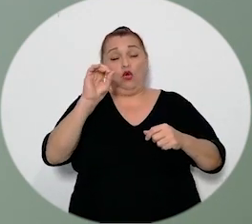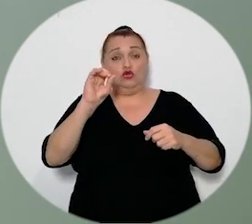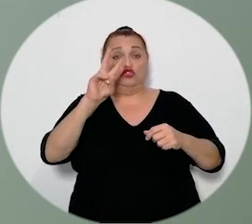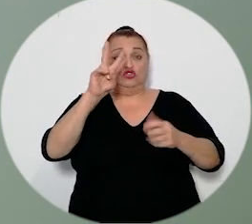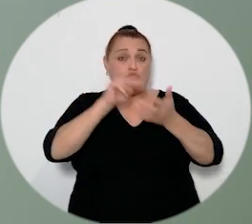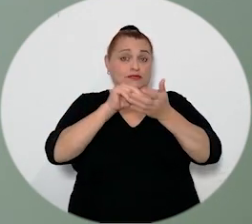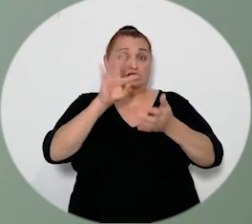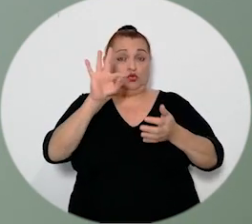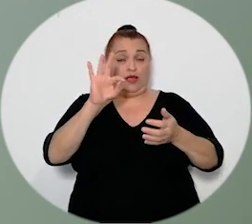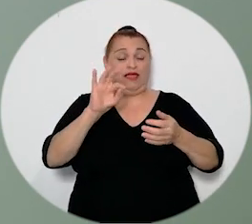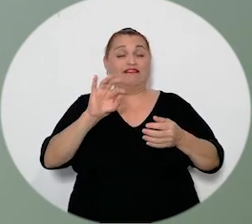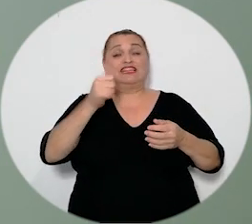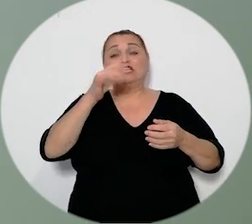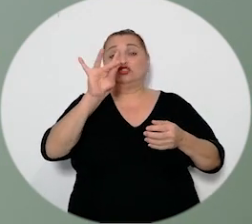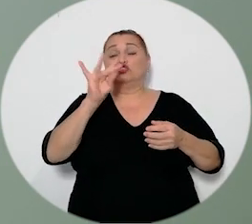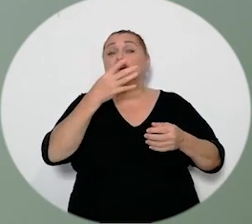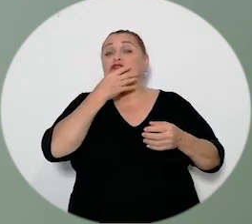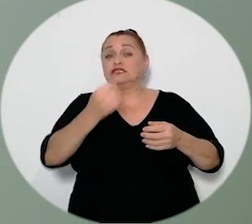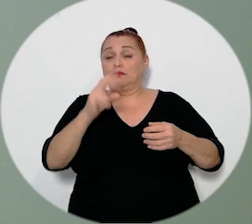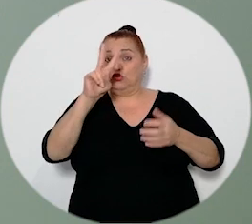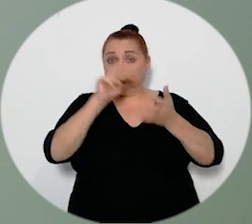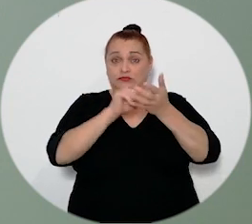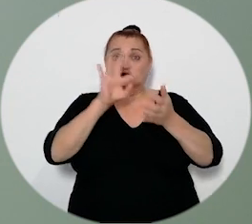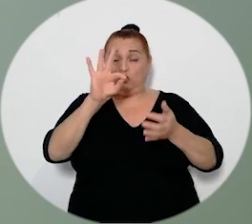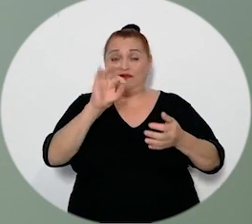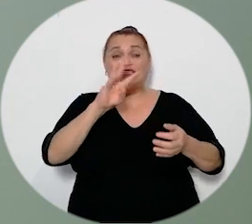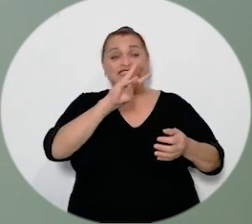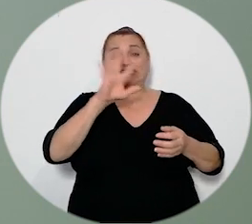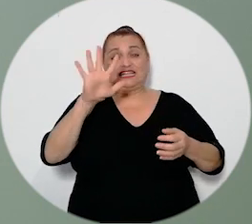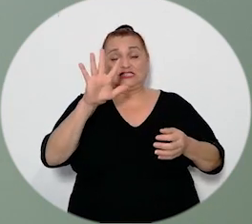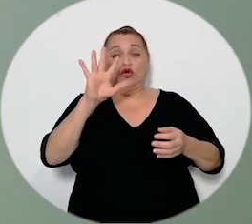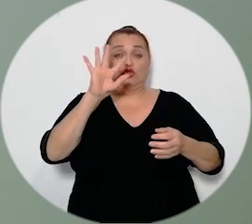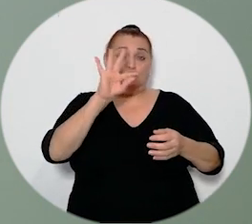5721-E8-2009 del 18 de diciembre de 2009 y número